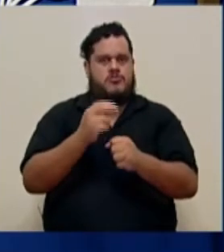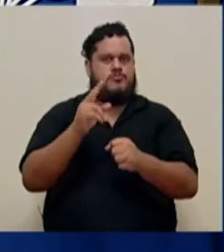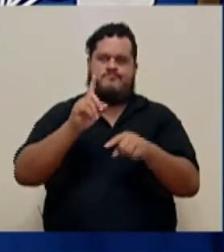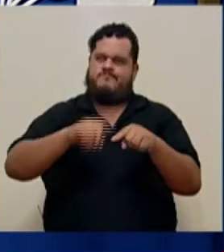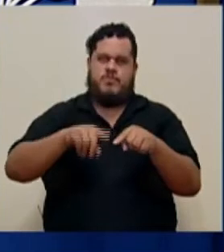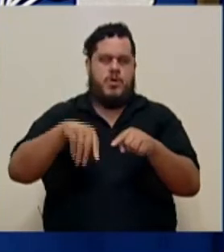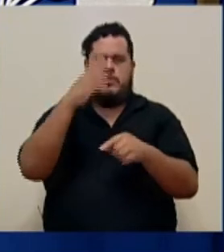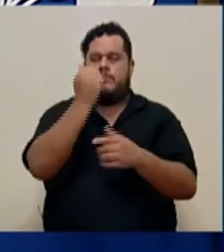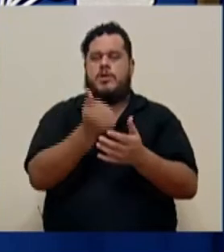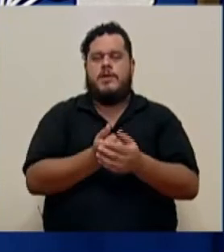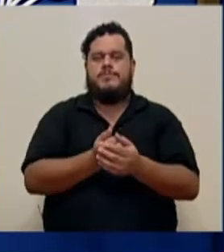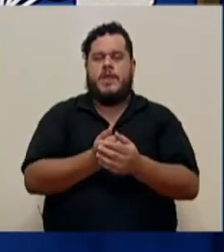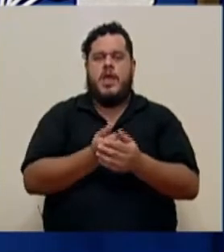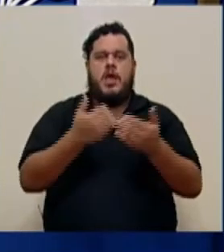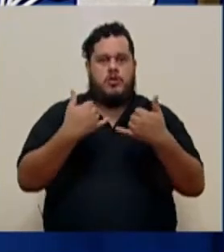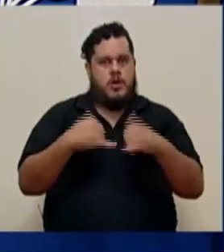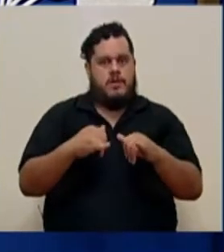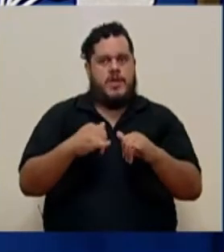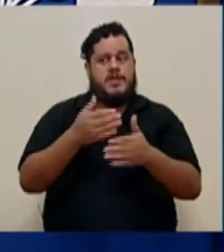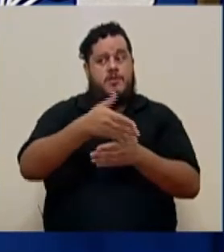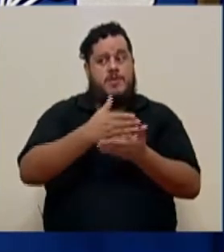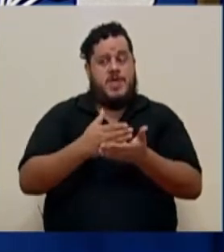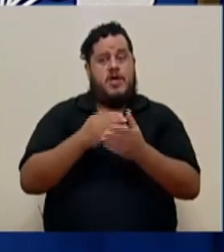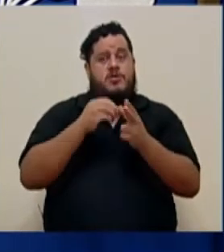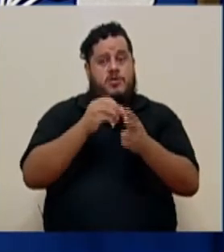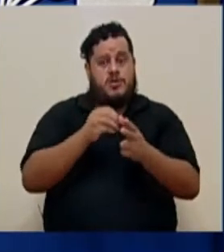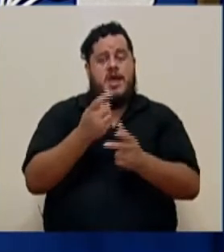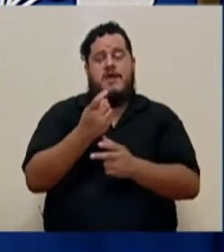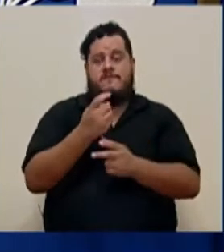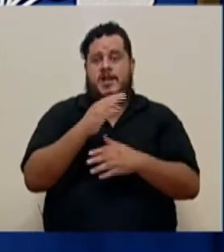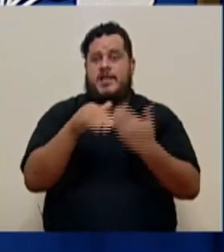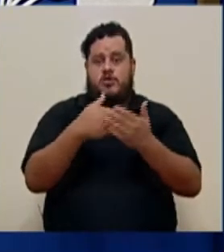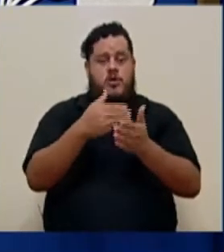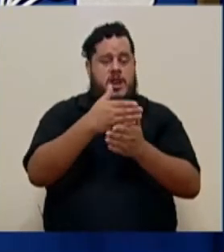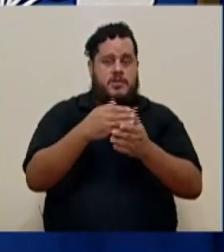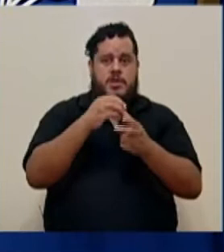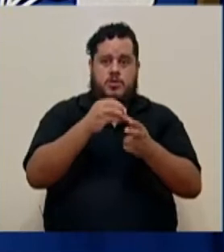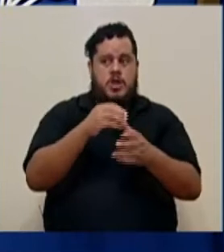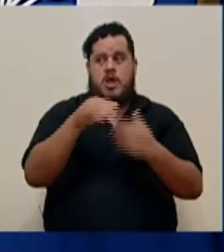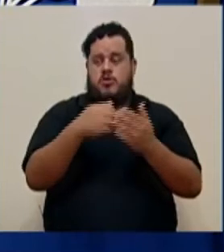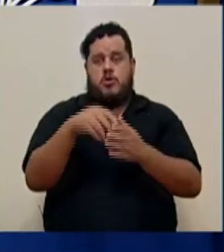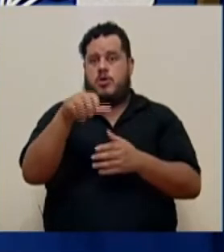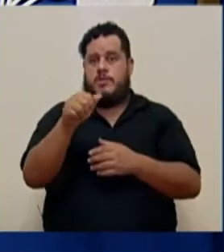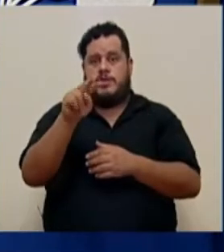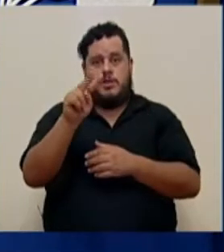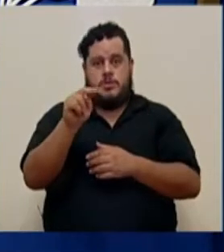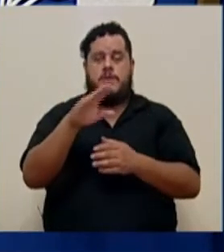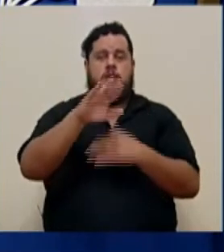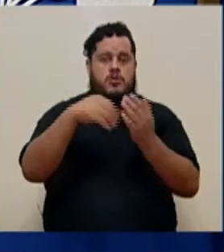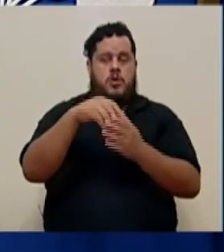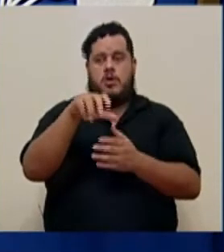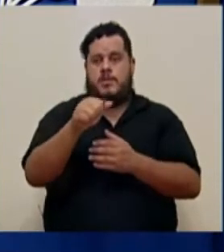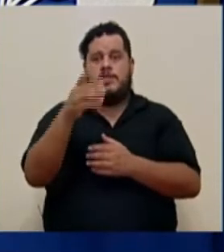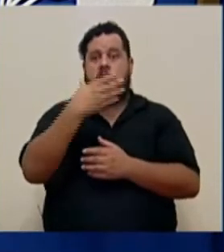porque todavía estamos mediados de octubre. Falta todavía toda la mitad de octubre, todo el mes de noviembre y todo el mes de diciembre. Y